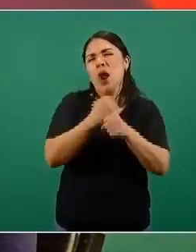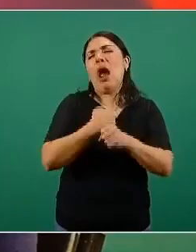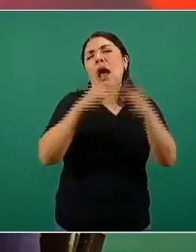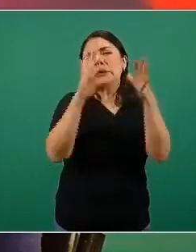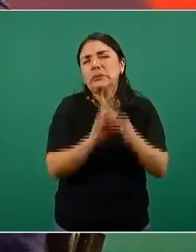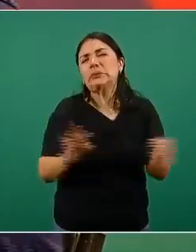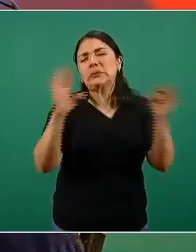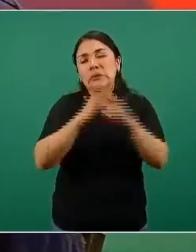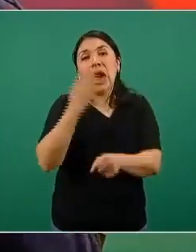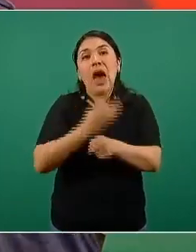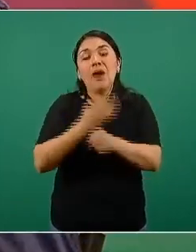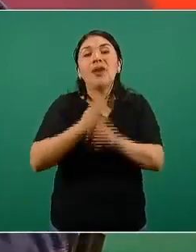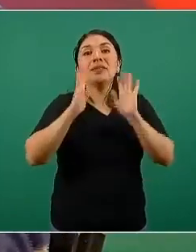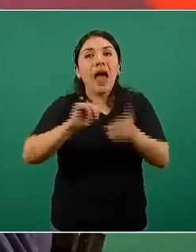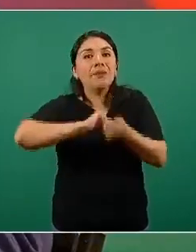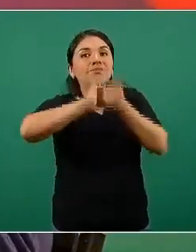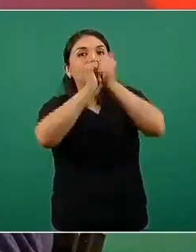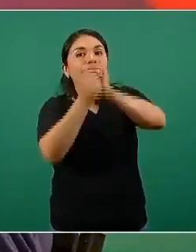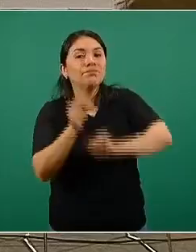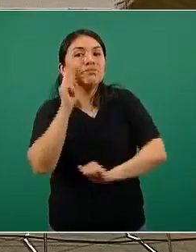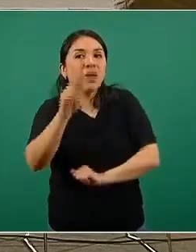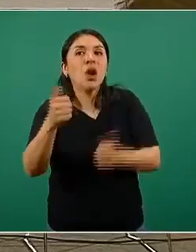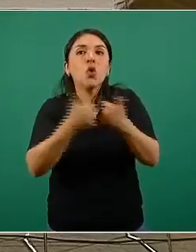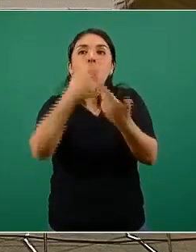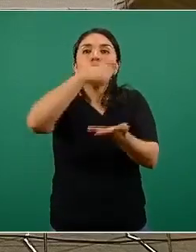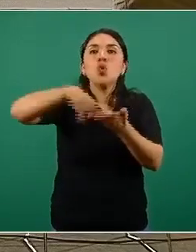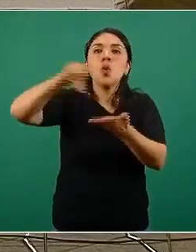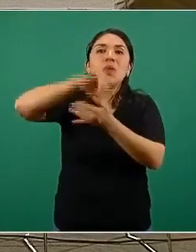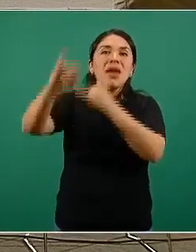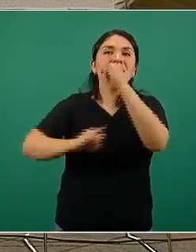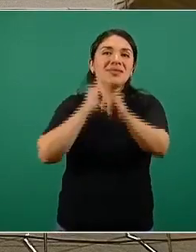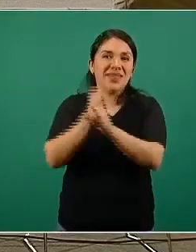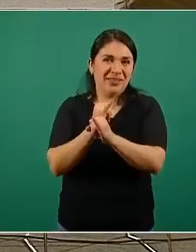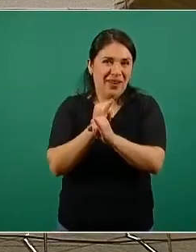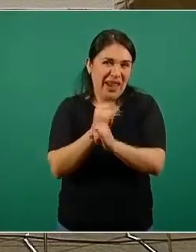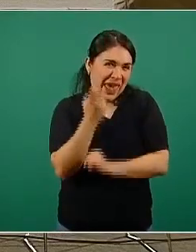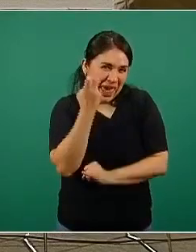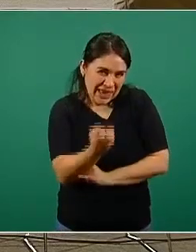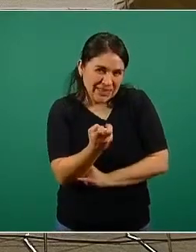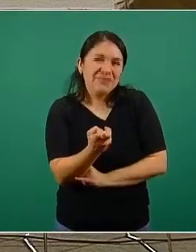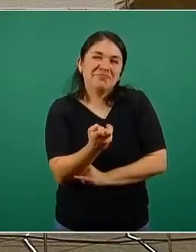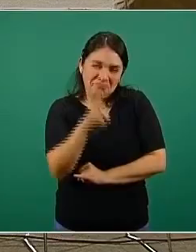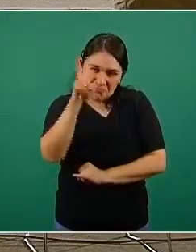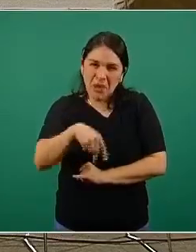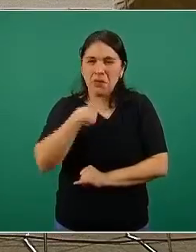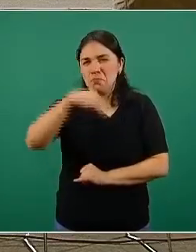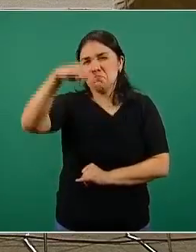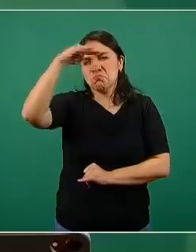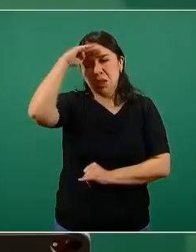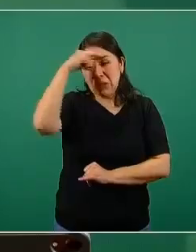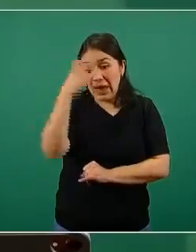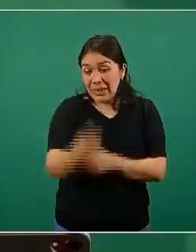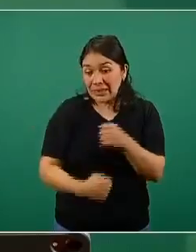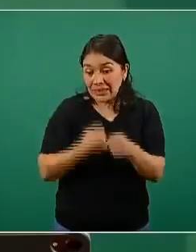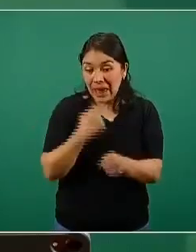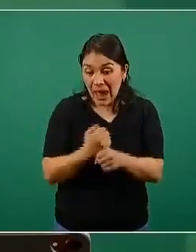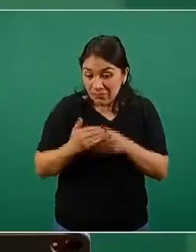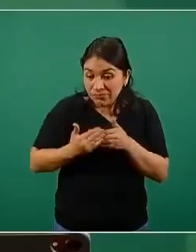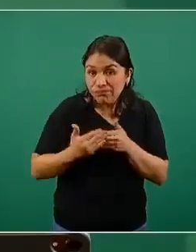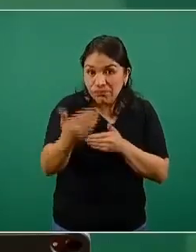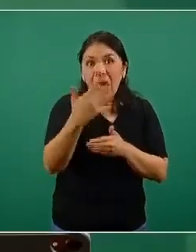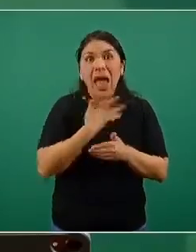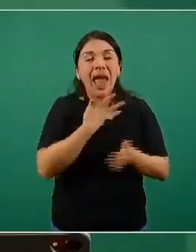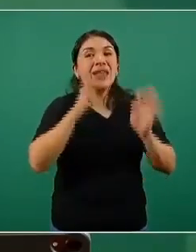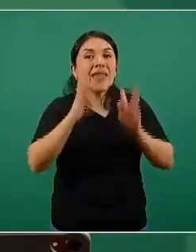está cristalizando ahora con las compras internacionales con UNOPS. Entonces, realmente tenemos la expectativa que en este año empecemos a tener estos